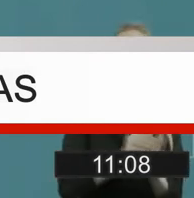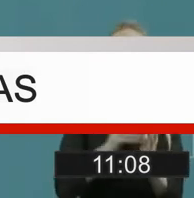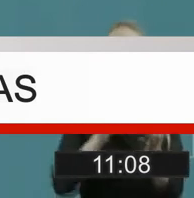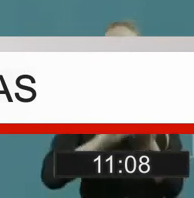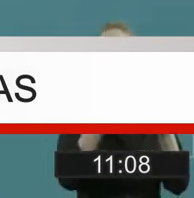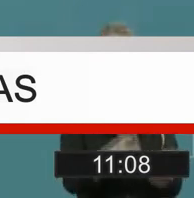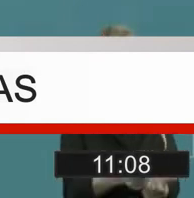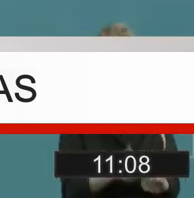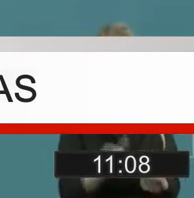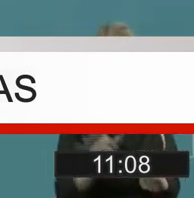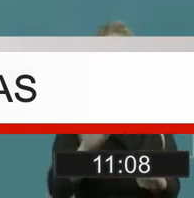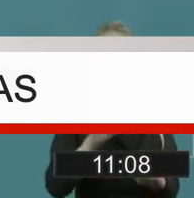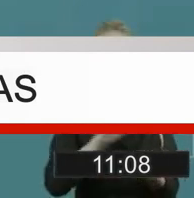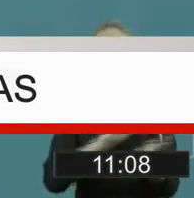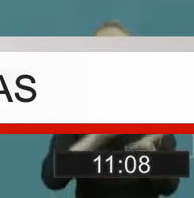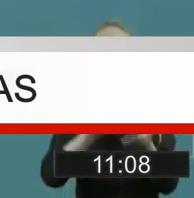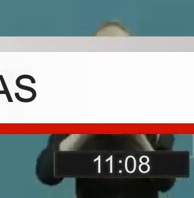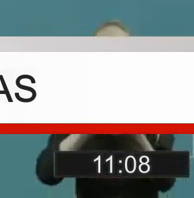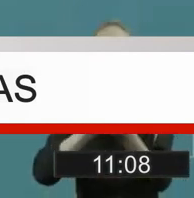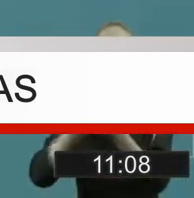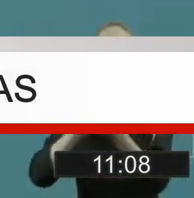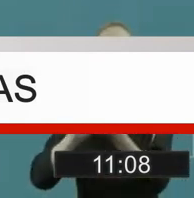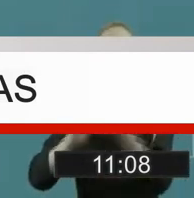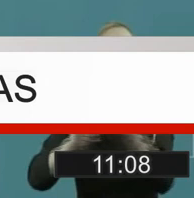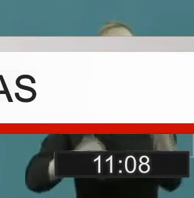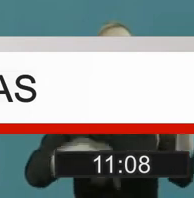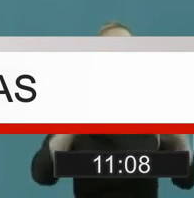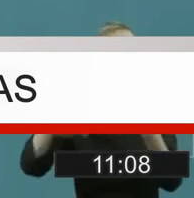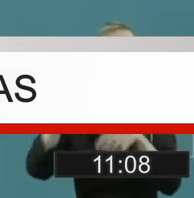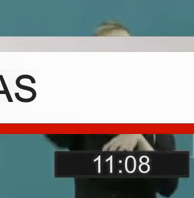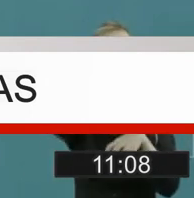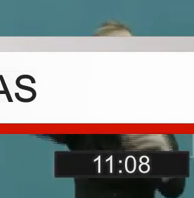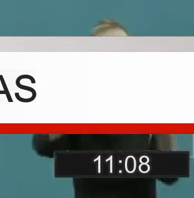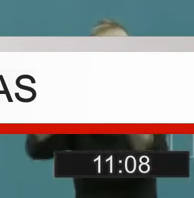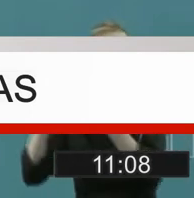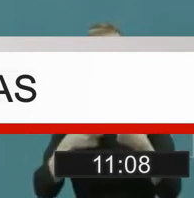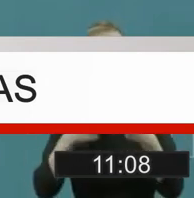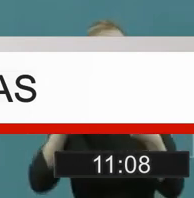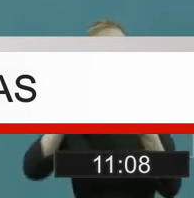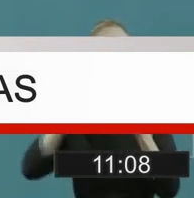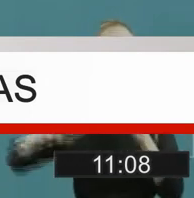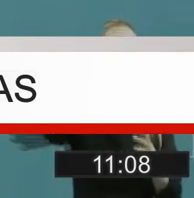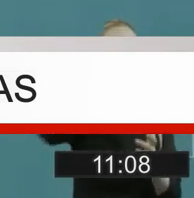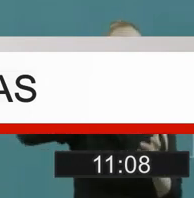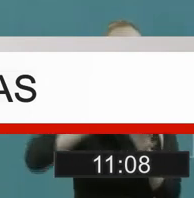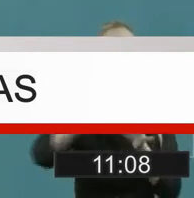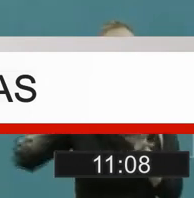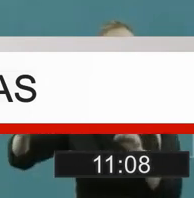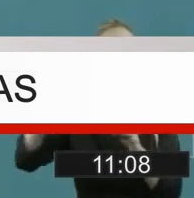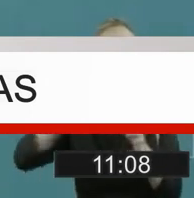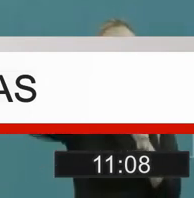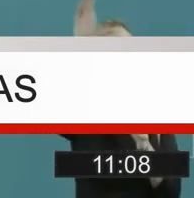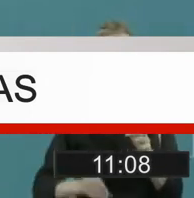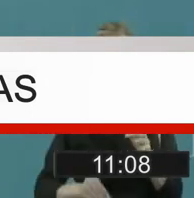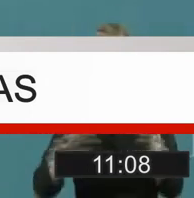ANSES como en las oficinas de las diferentes compañías, en las diferentes ciudades, pueblos, provincias. Así que está trabajando